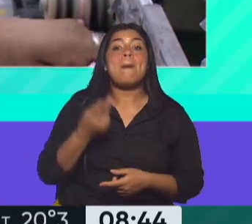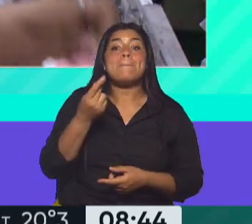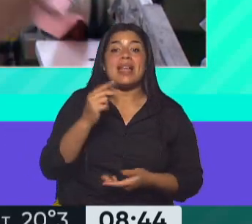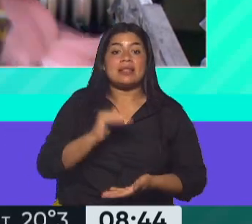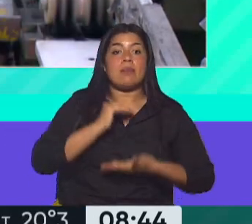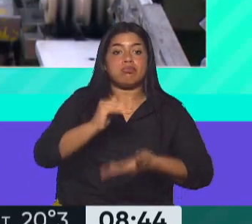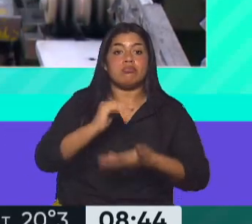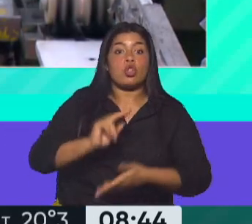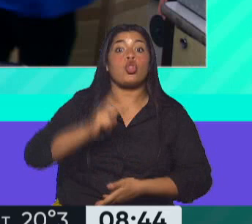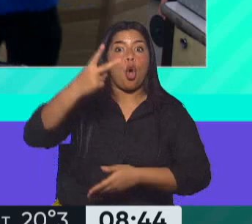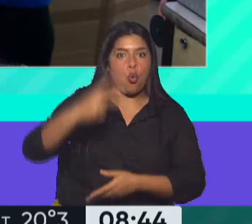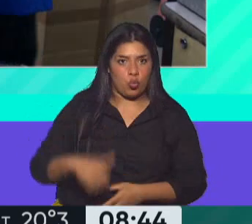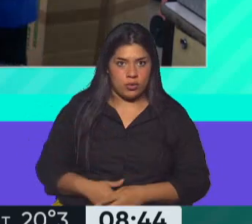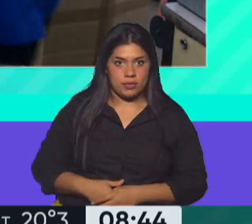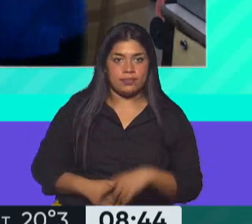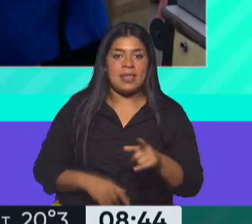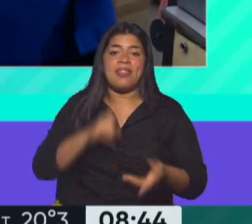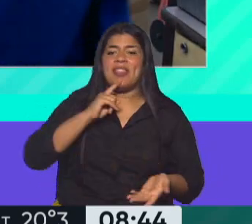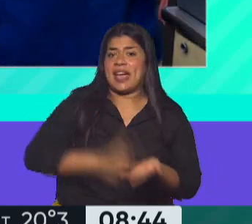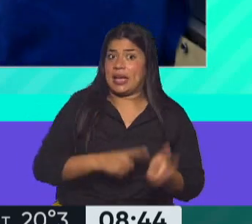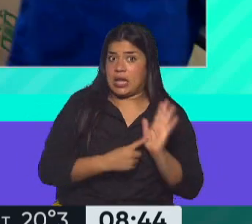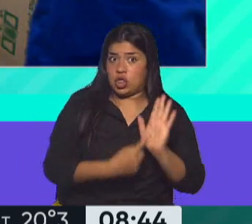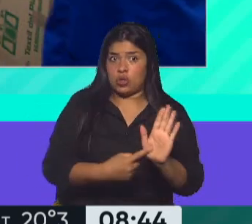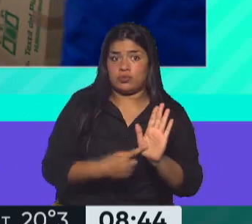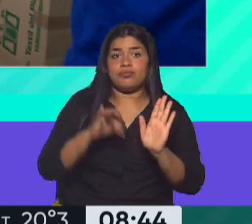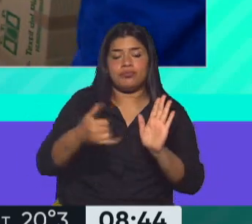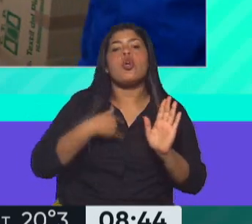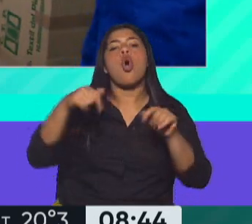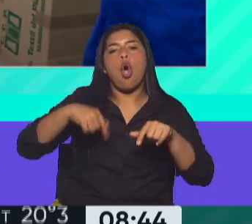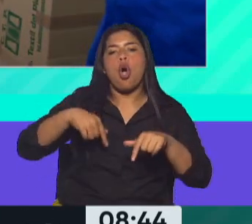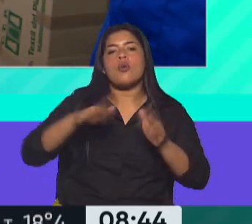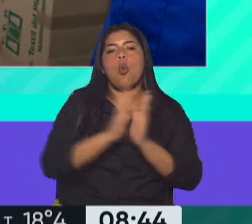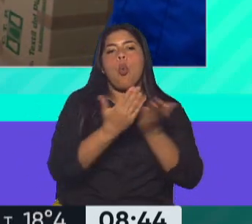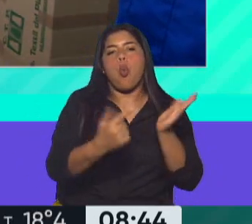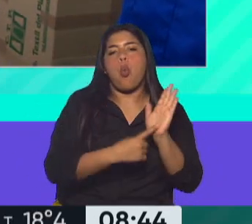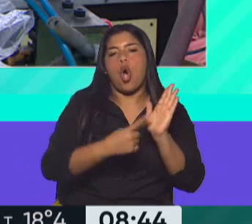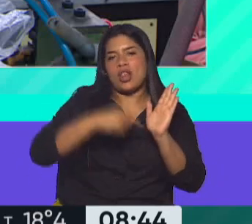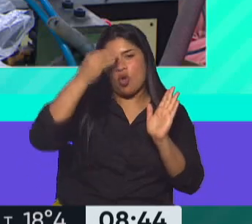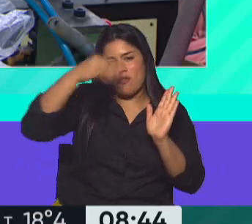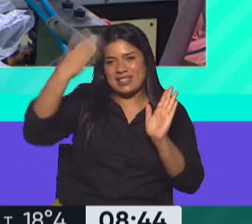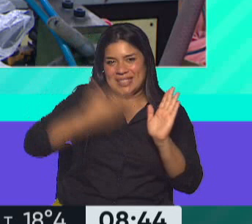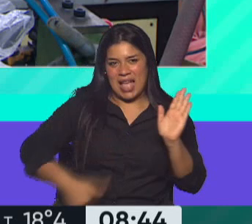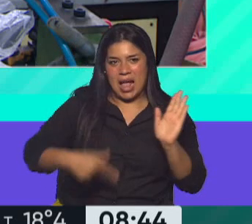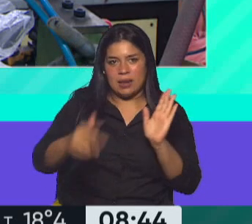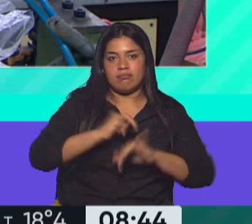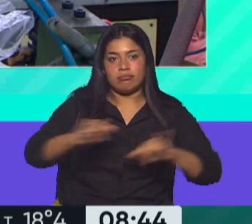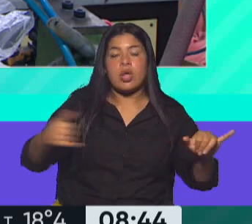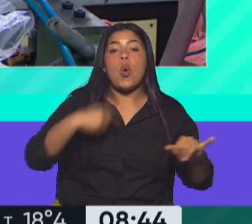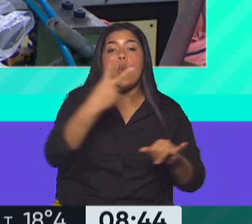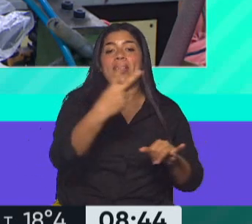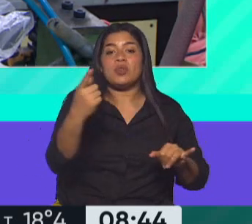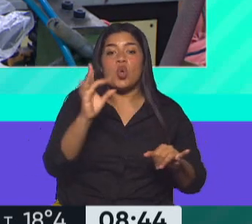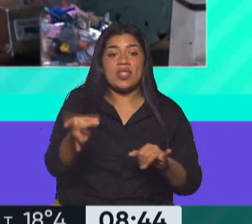hablando de un decreto. Sí, estamos hablando de un decreto que se publicó hoy en el Boletín Oficial. El 31 de diciembre vencía la